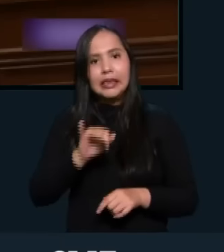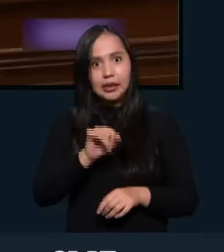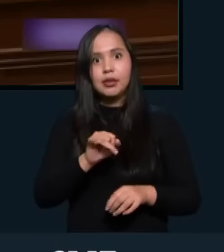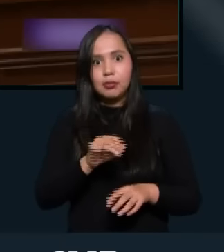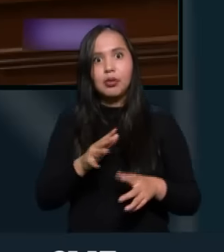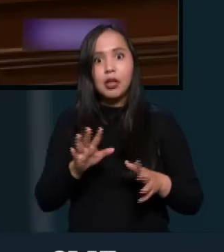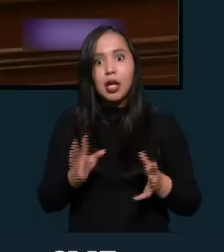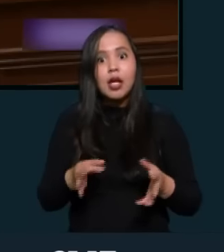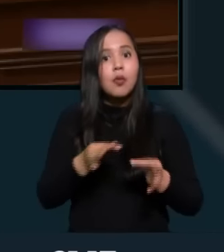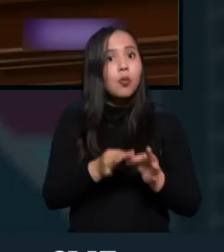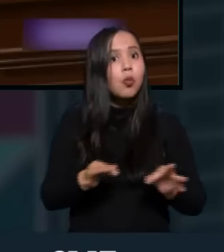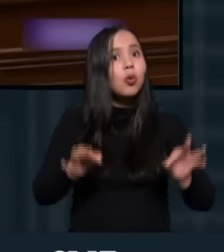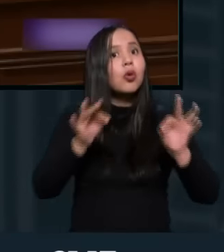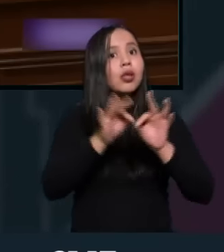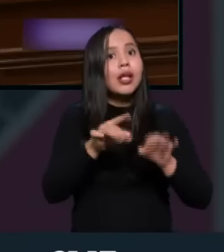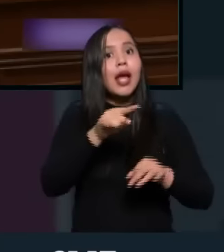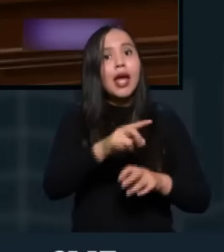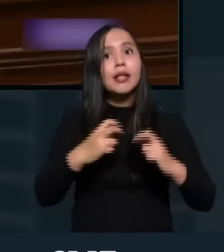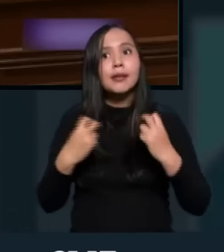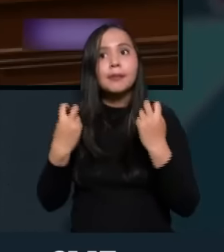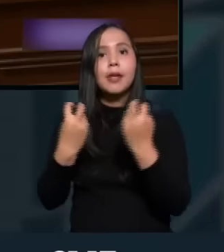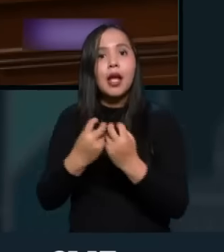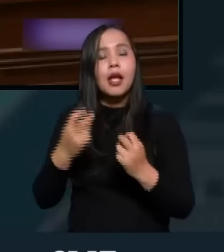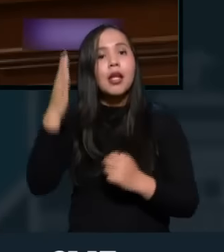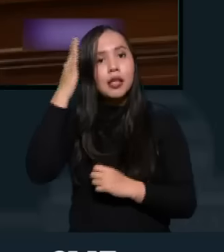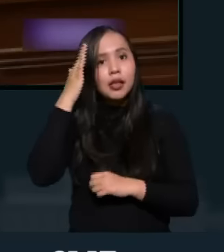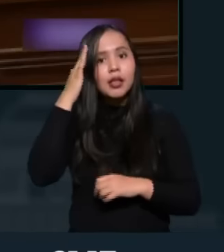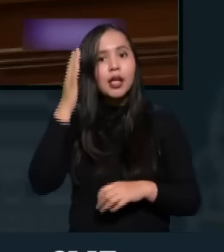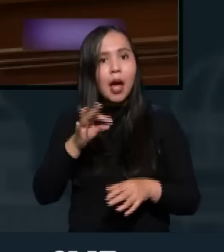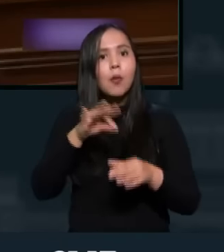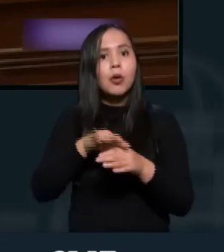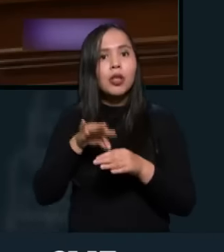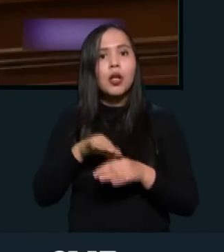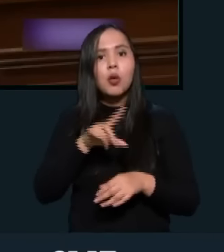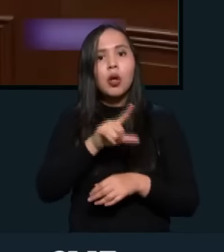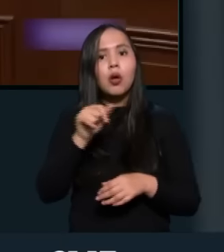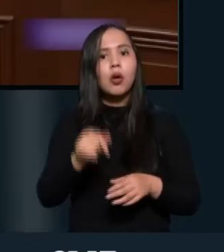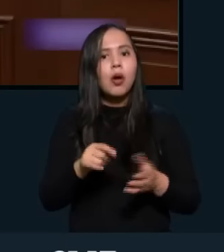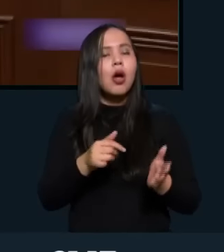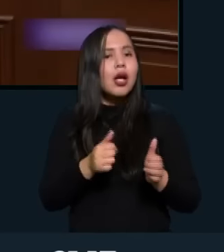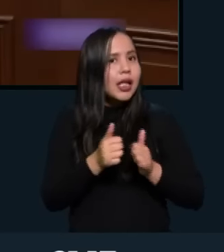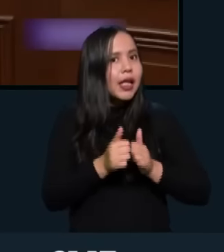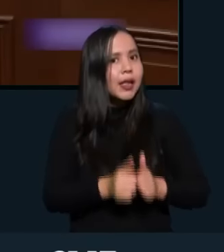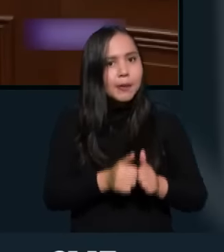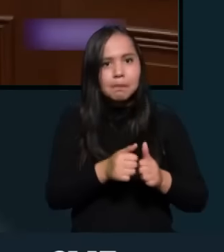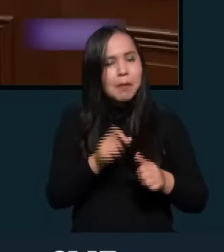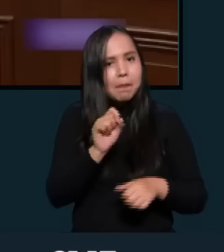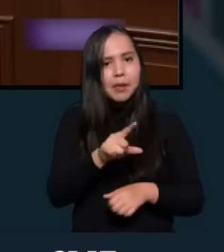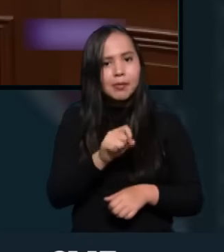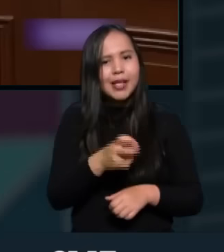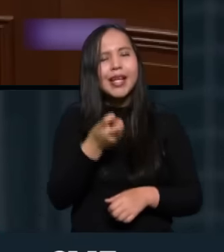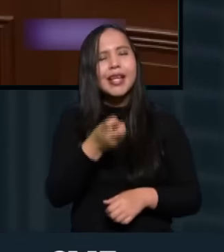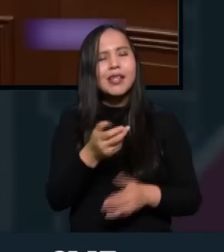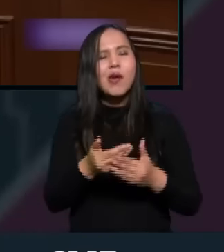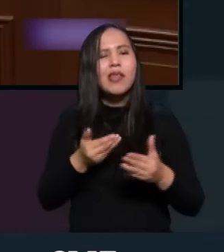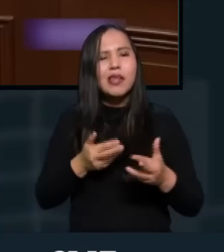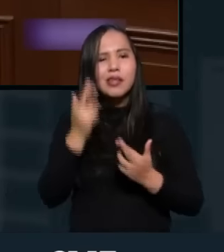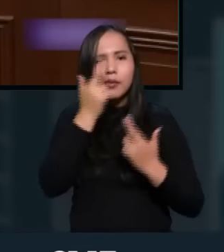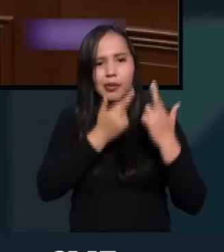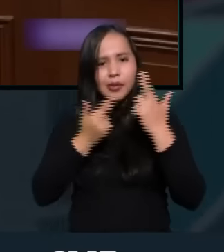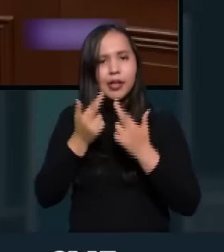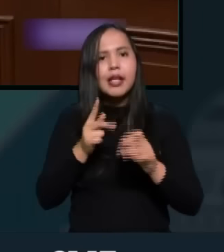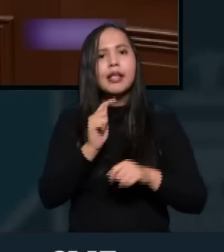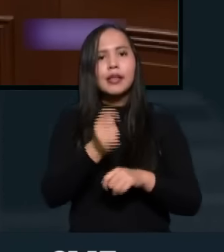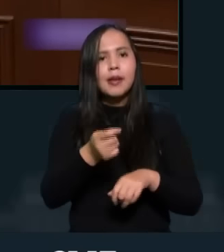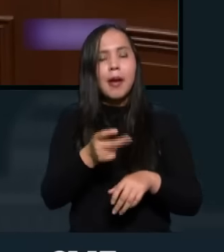cómo votan los ministros y cuál es su interpretación y que la sostengan a lo largo del tiempo. A esto se le llama principio de previsibilidad. Significa que el